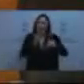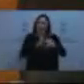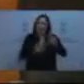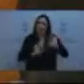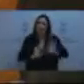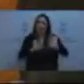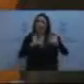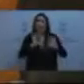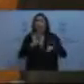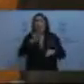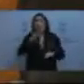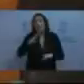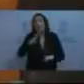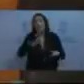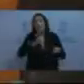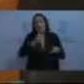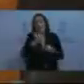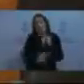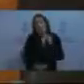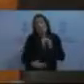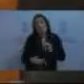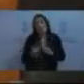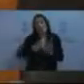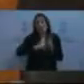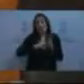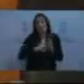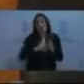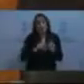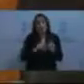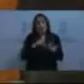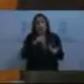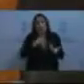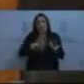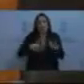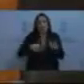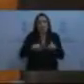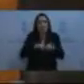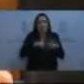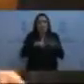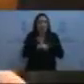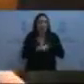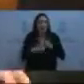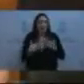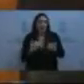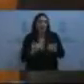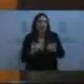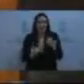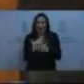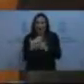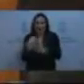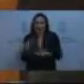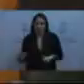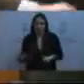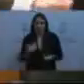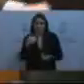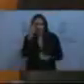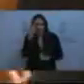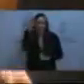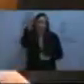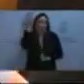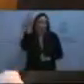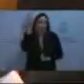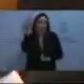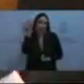responden a errores de planificación, sino a circunstancias del dinamismo propio que supone la gestión sanitaria. Me imagino que no tengo que recordarle